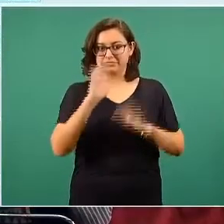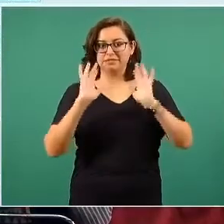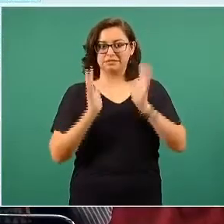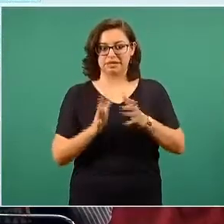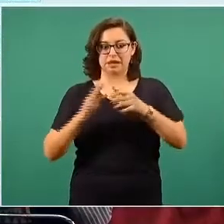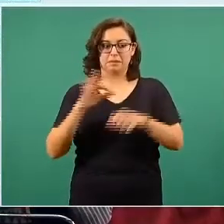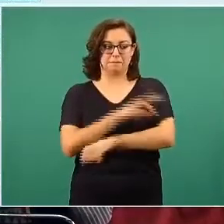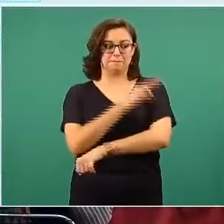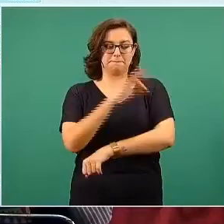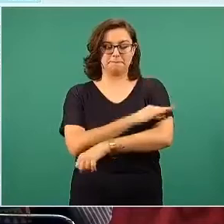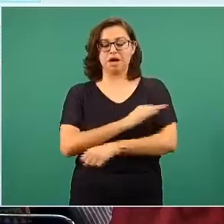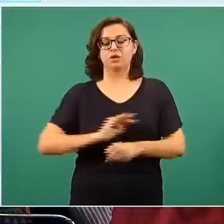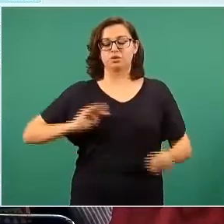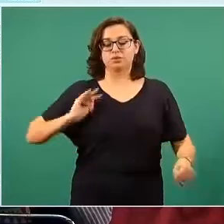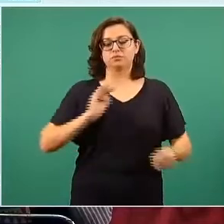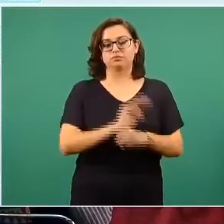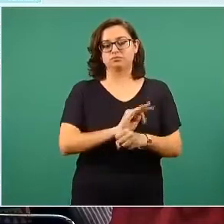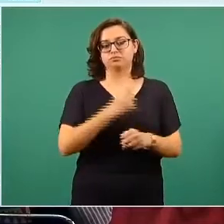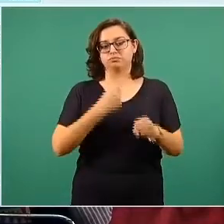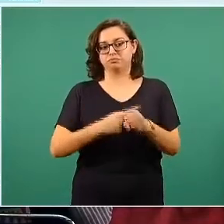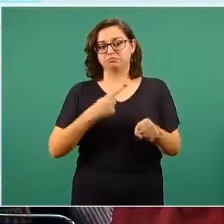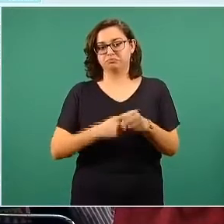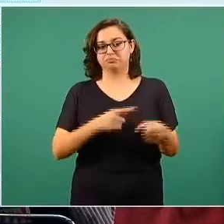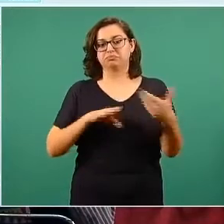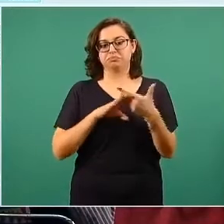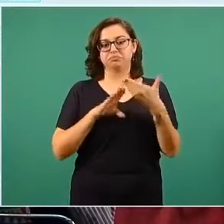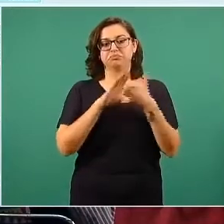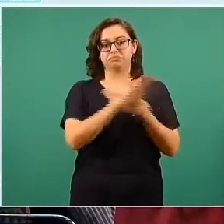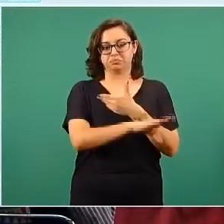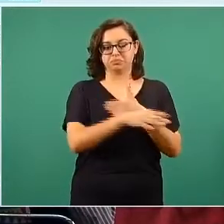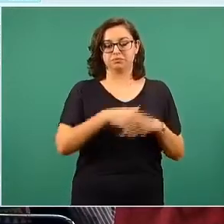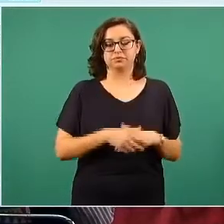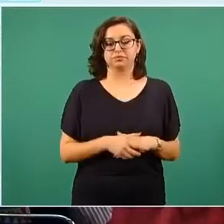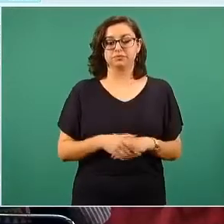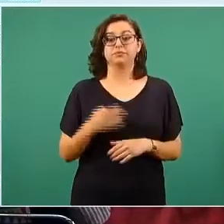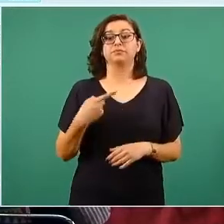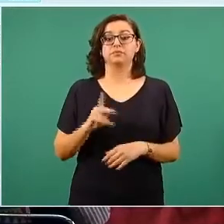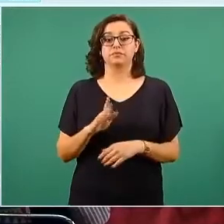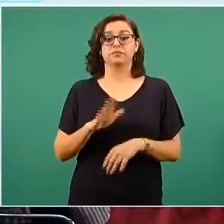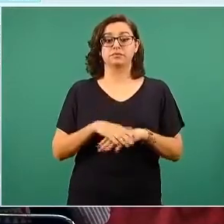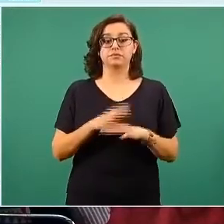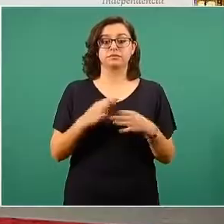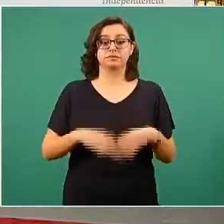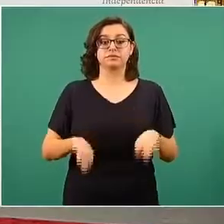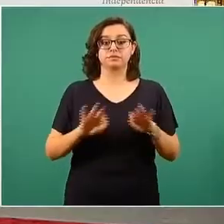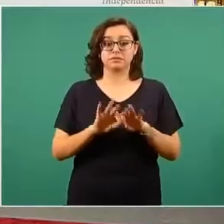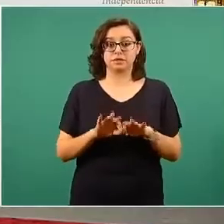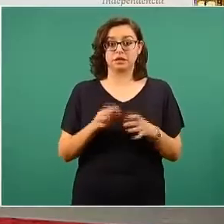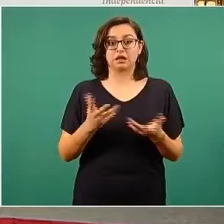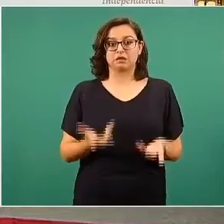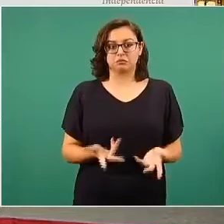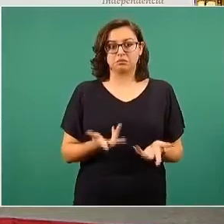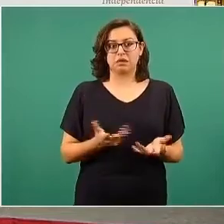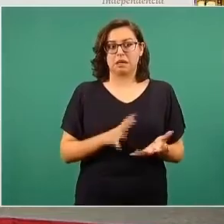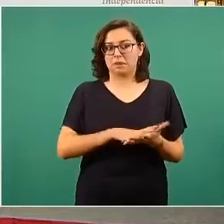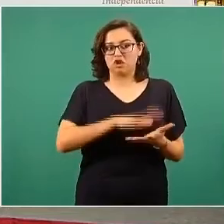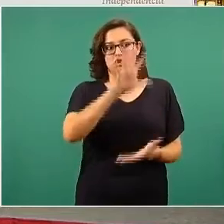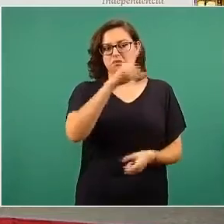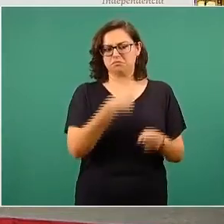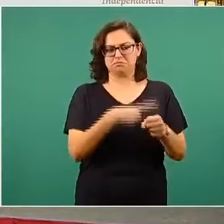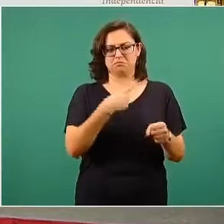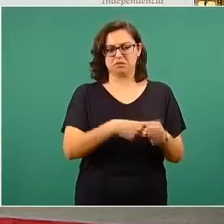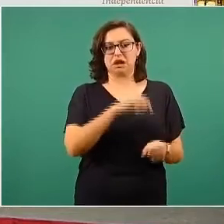protección para no enfermar en su gran mayoría, pero lo más importante, no enfermar gravemente, por lo tanto no